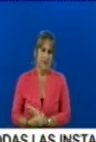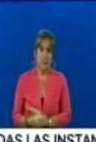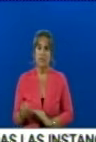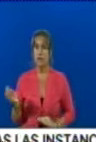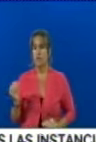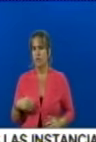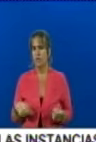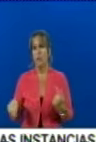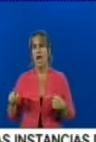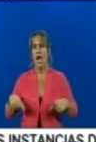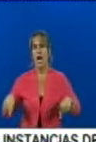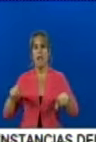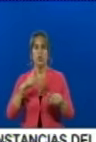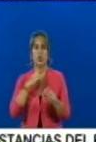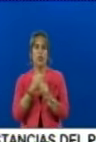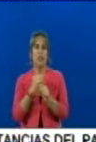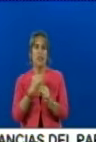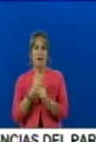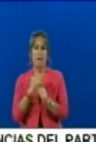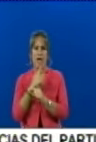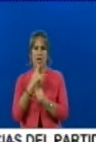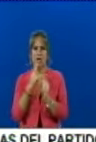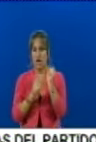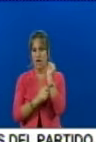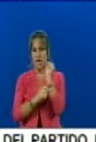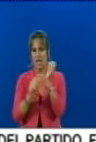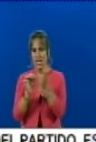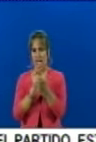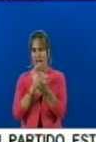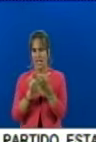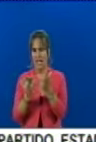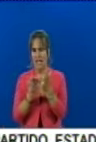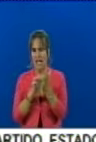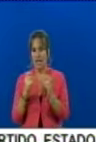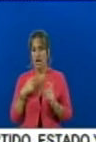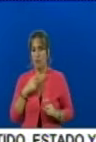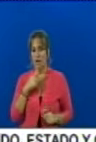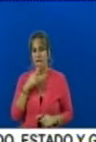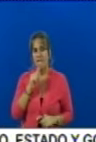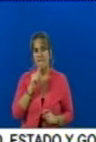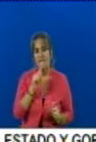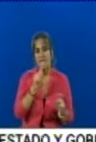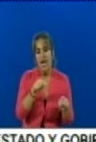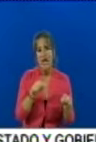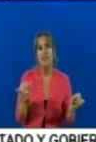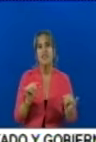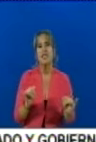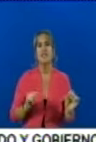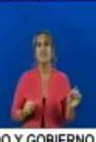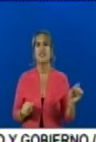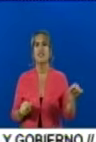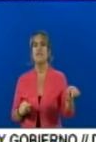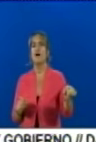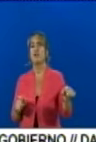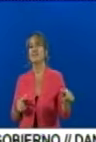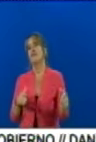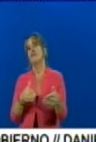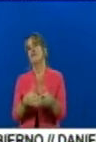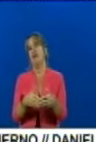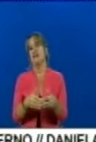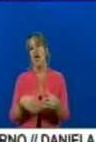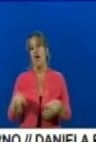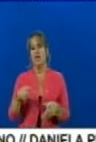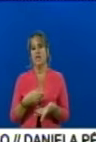de algunos de nuestros trabajadores de las carnicerías, cuando se detectan, por supuesto, también se enfrentan. Hoy